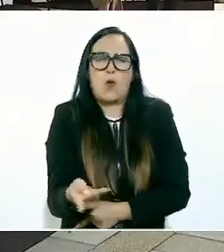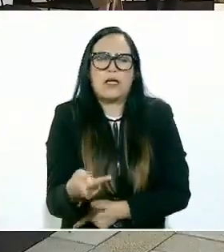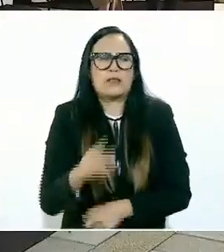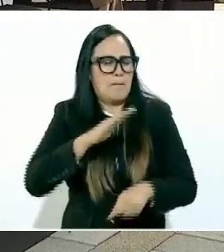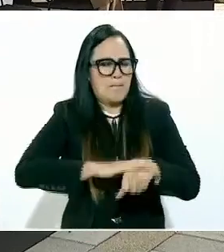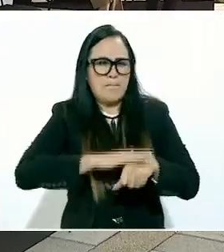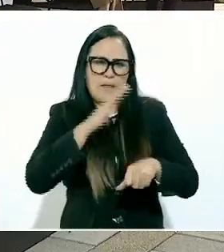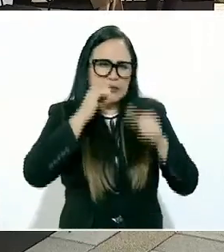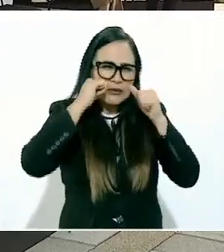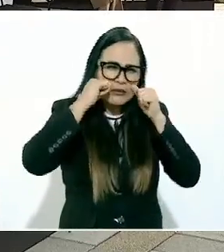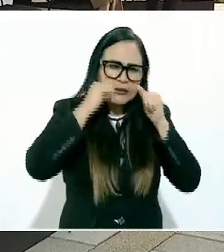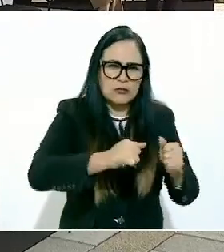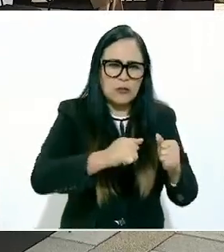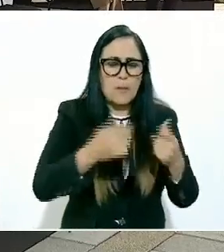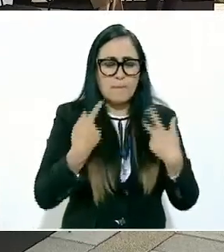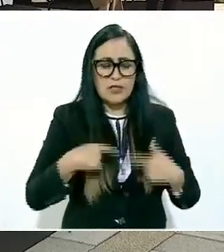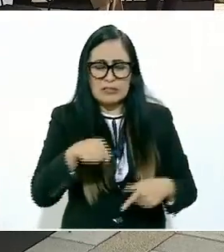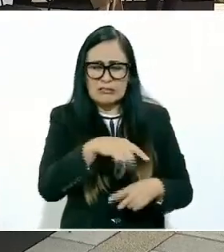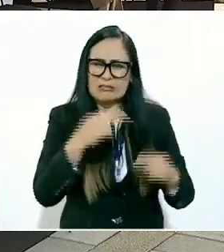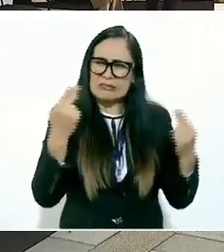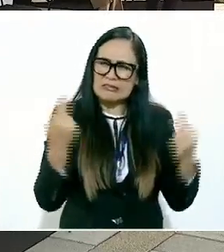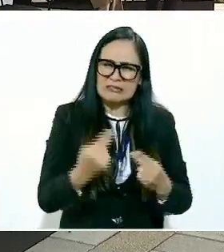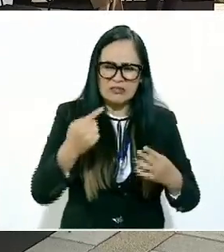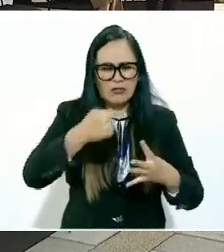a los más necesitados.